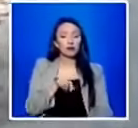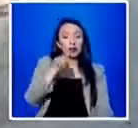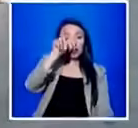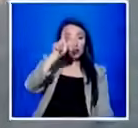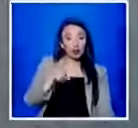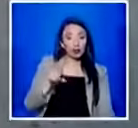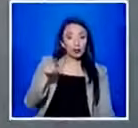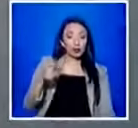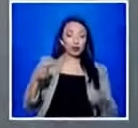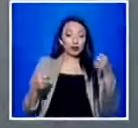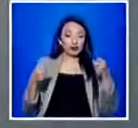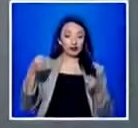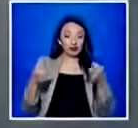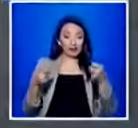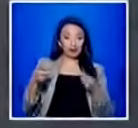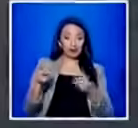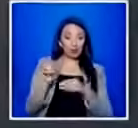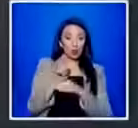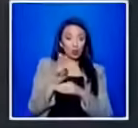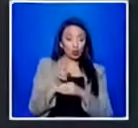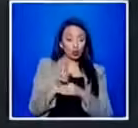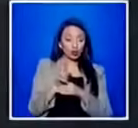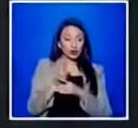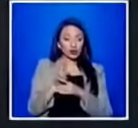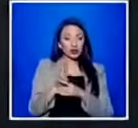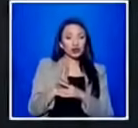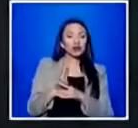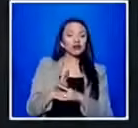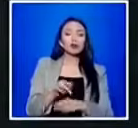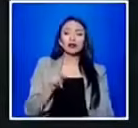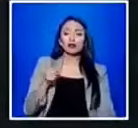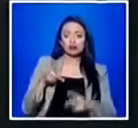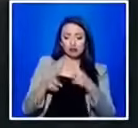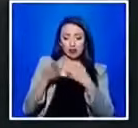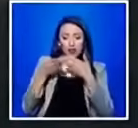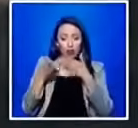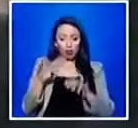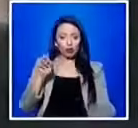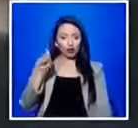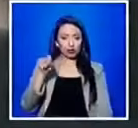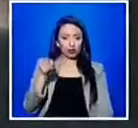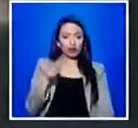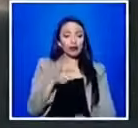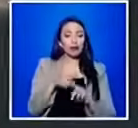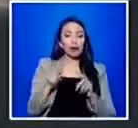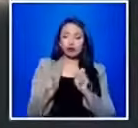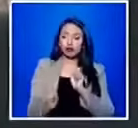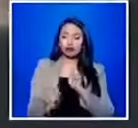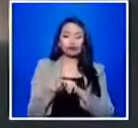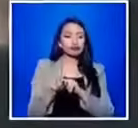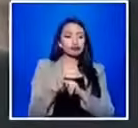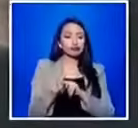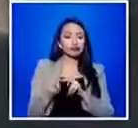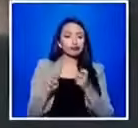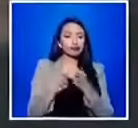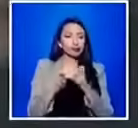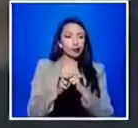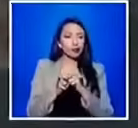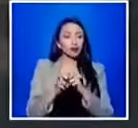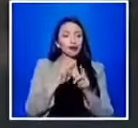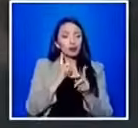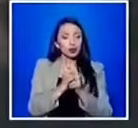esta vía, los conductores, los vecinos, que en realidad fue recién inaugurada, pero surge este problema de las vertientes y por